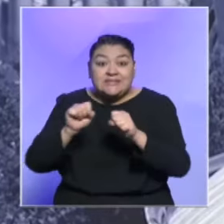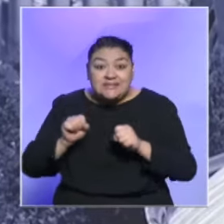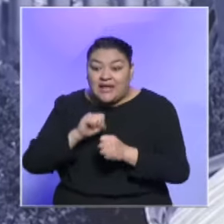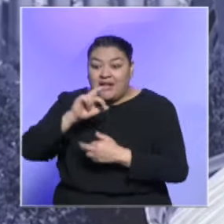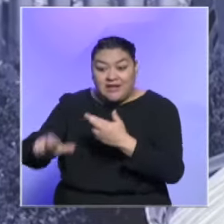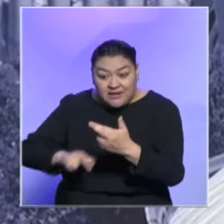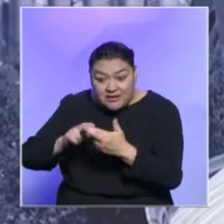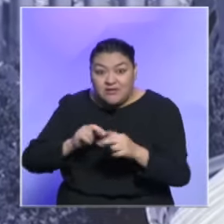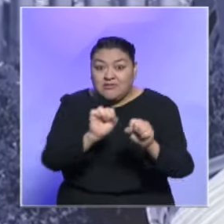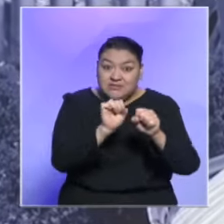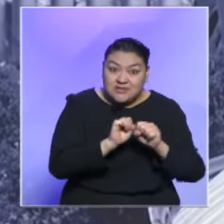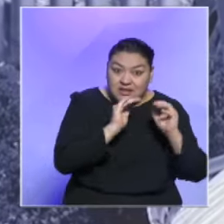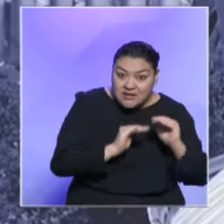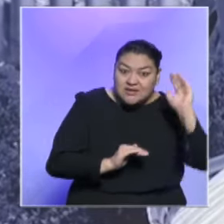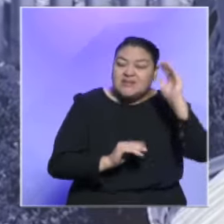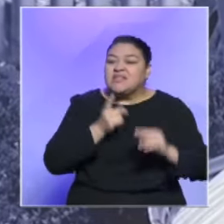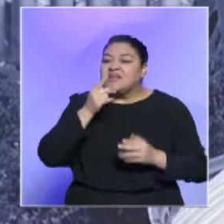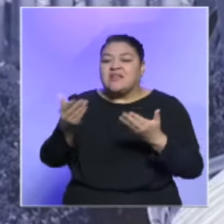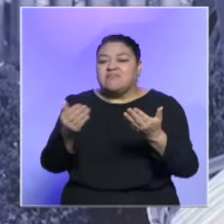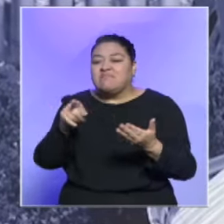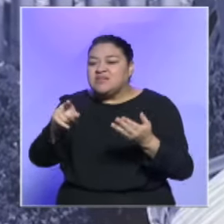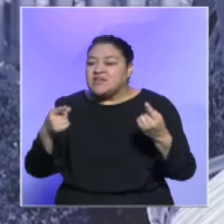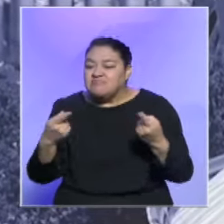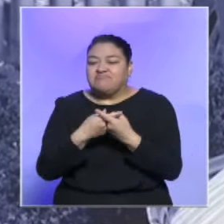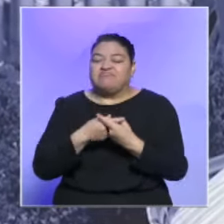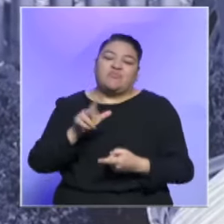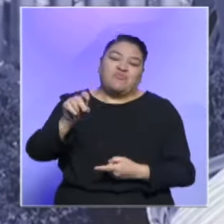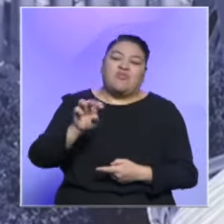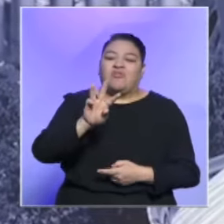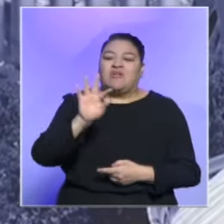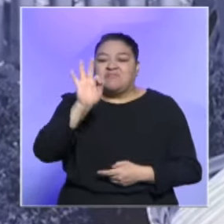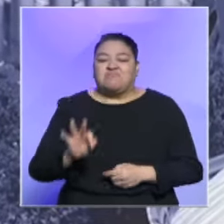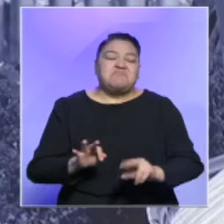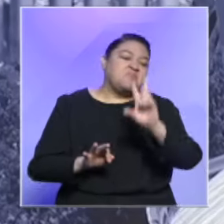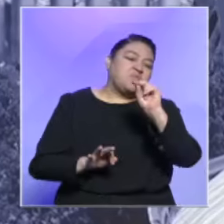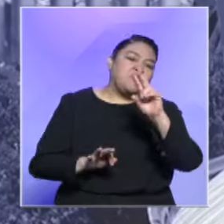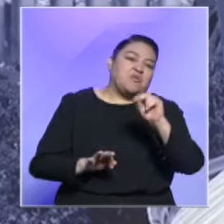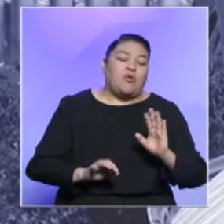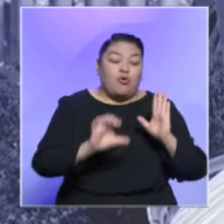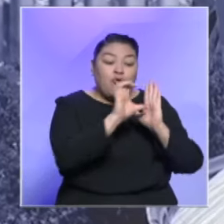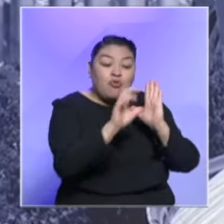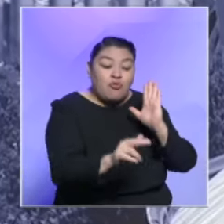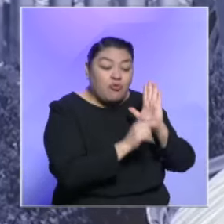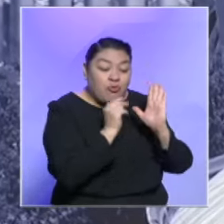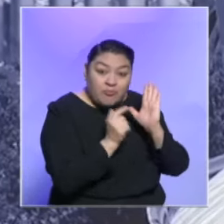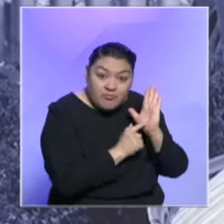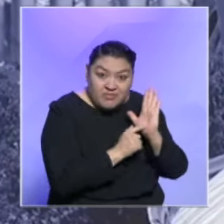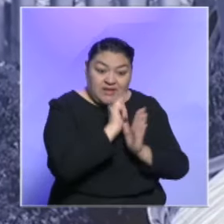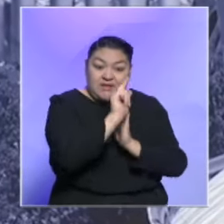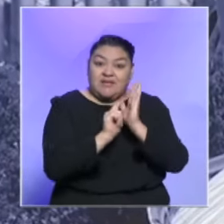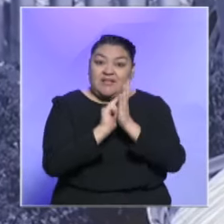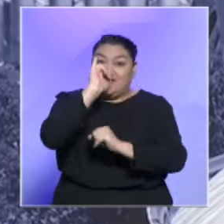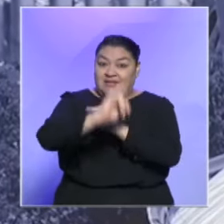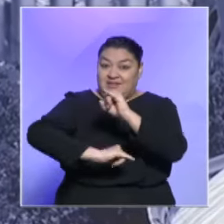Sala Superior han declarado la inconstitucionalidad del 3%, porque la convención y además los estándares